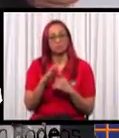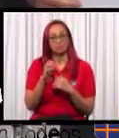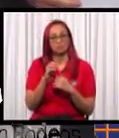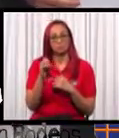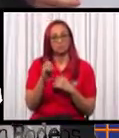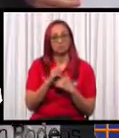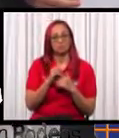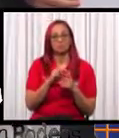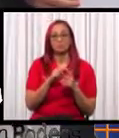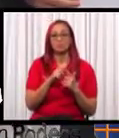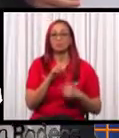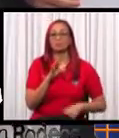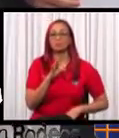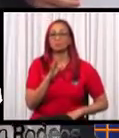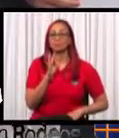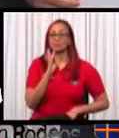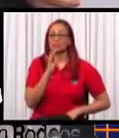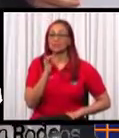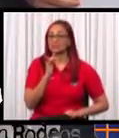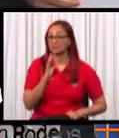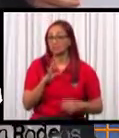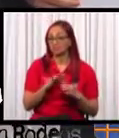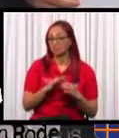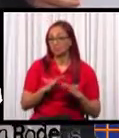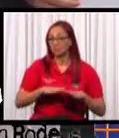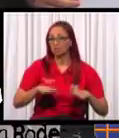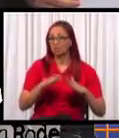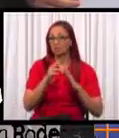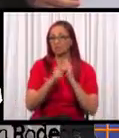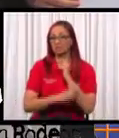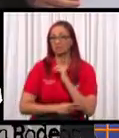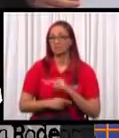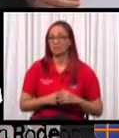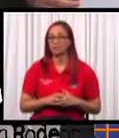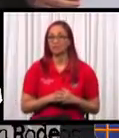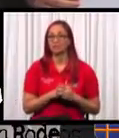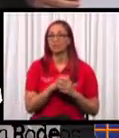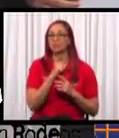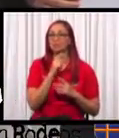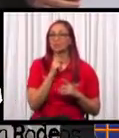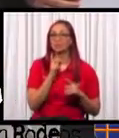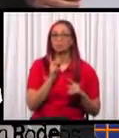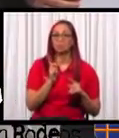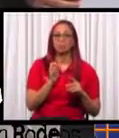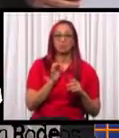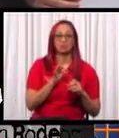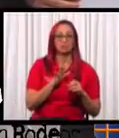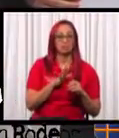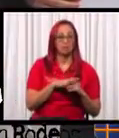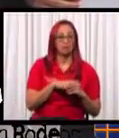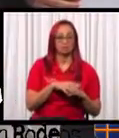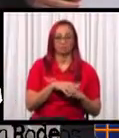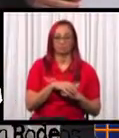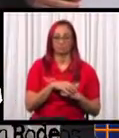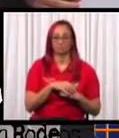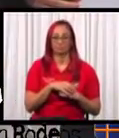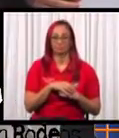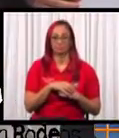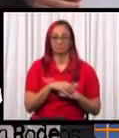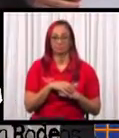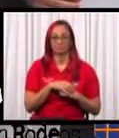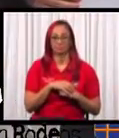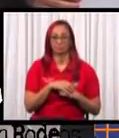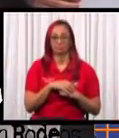voy a decir, sin meteorología en este país no se puede sembrar. Muy bien. Pónganse a la